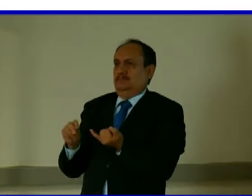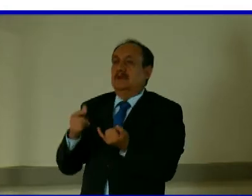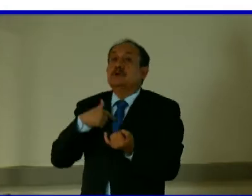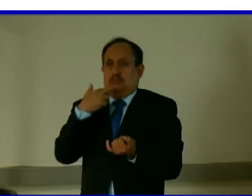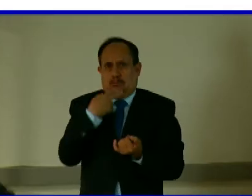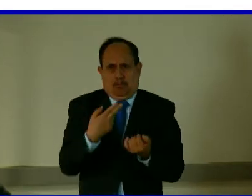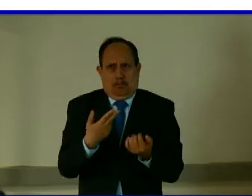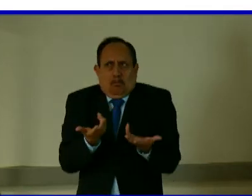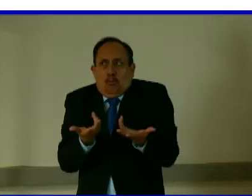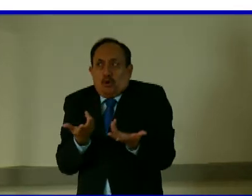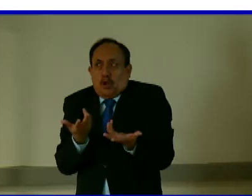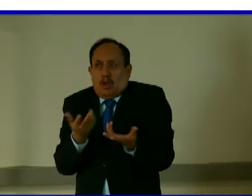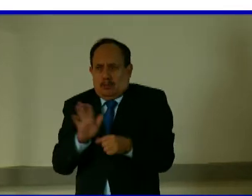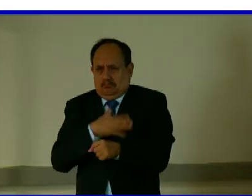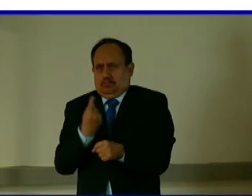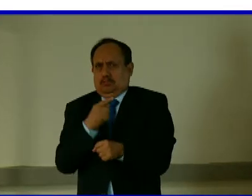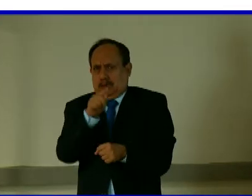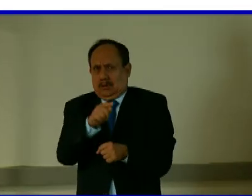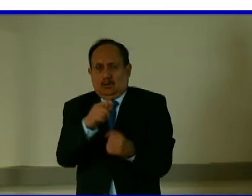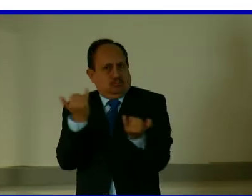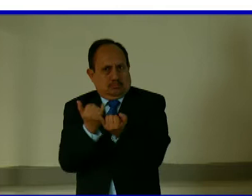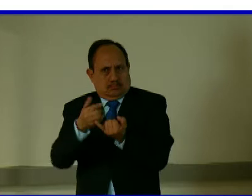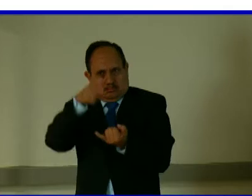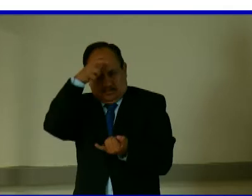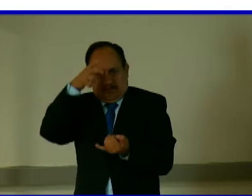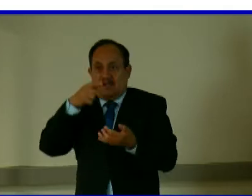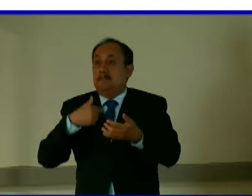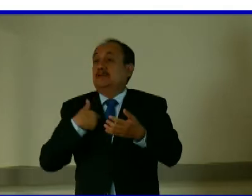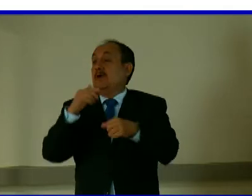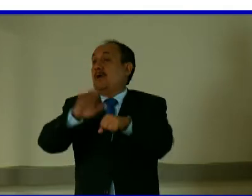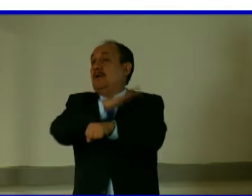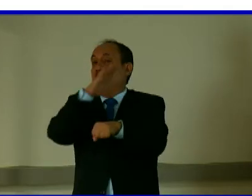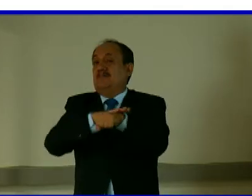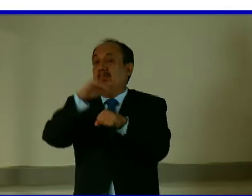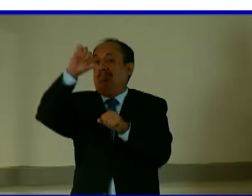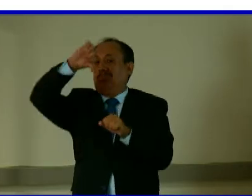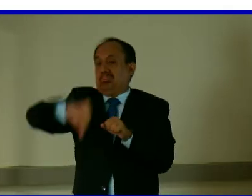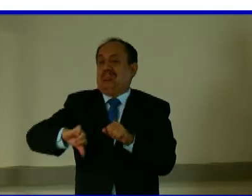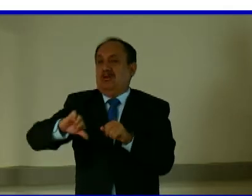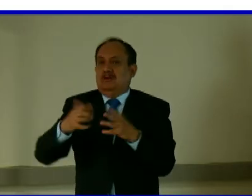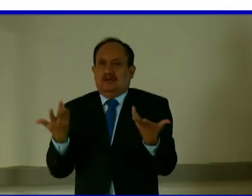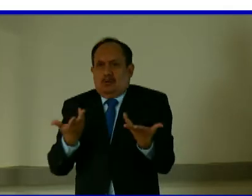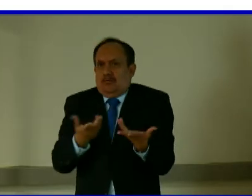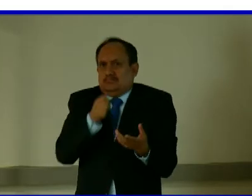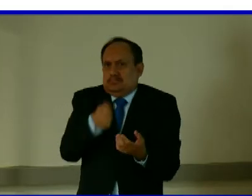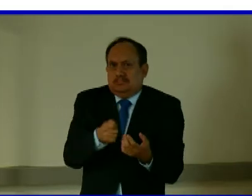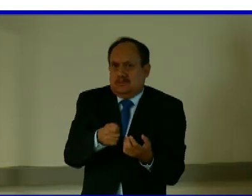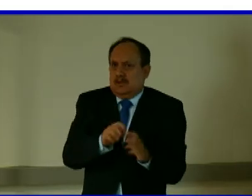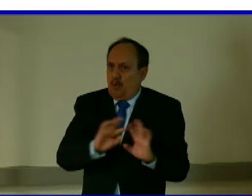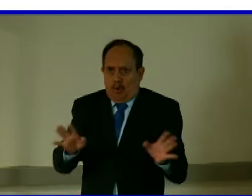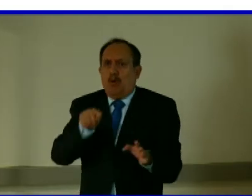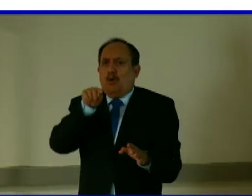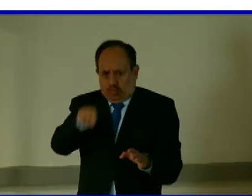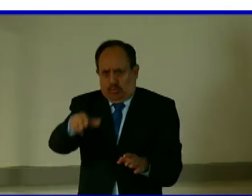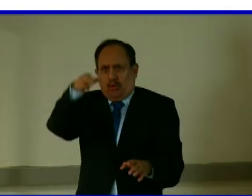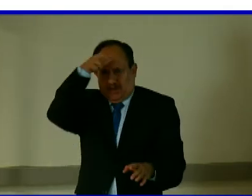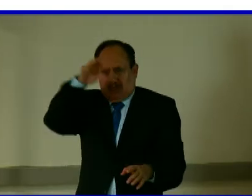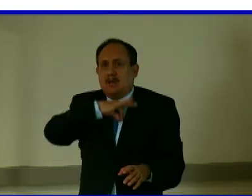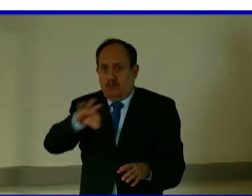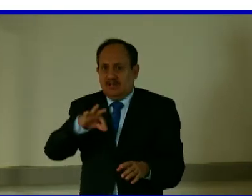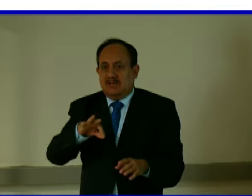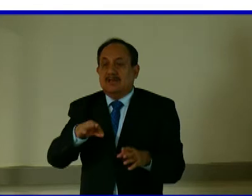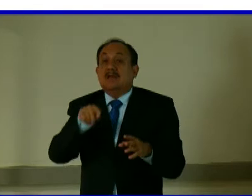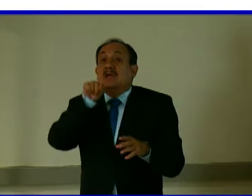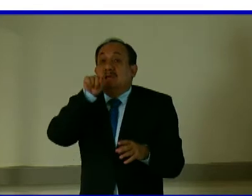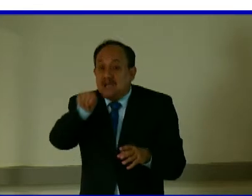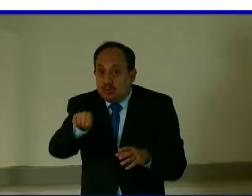por qué tú dices eso? Las notas mías son malas. Tus notas no tienen nada que ver con qué tan inteligente tú eres. Tiene que ver con qué tan